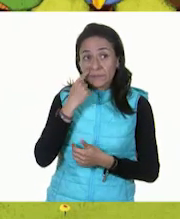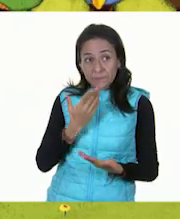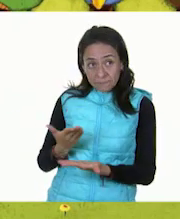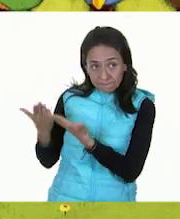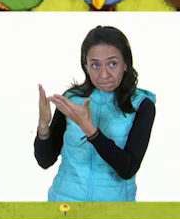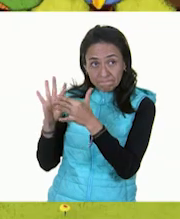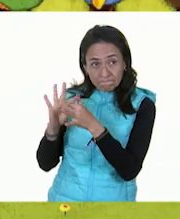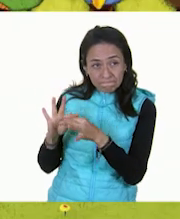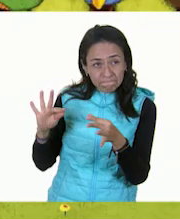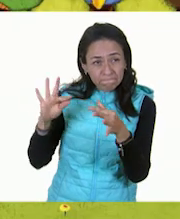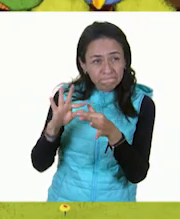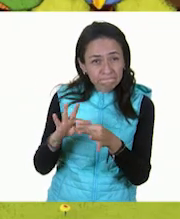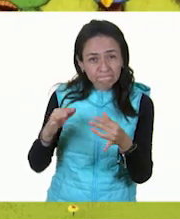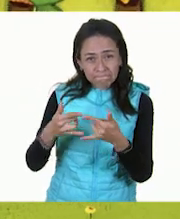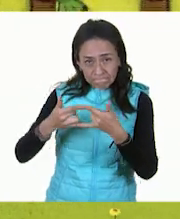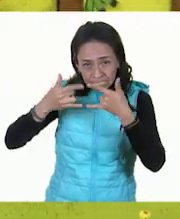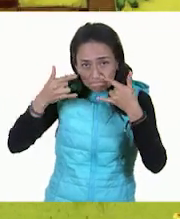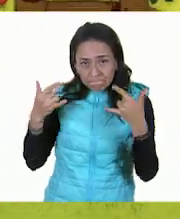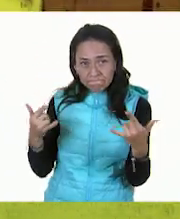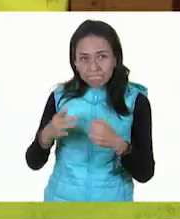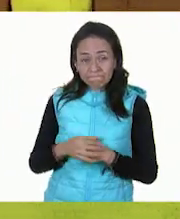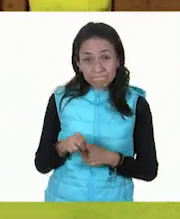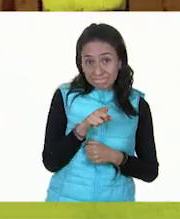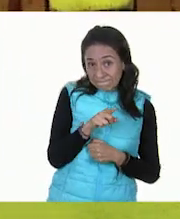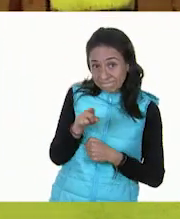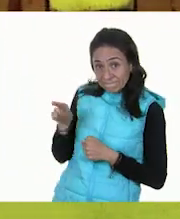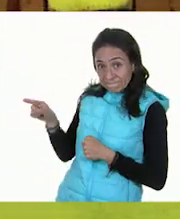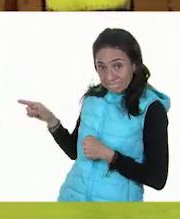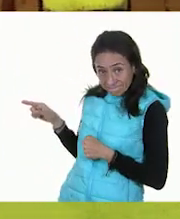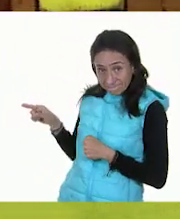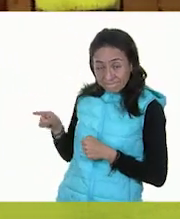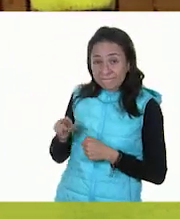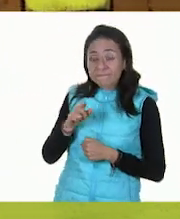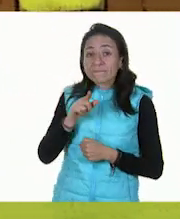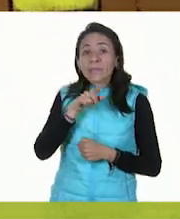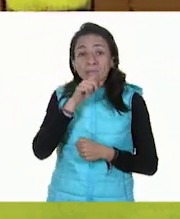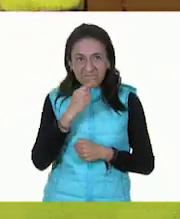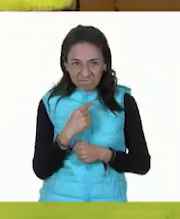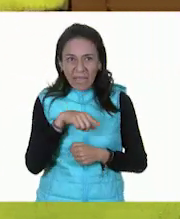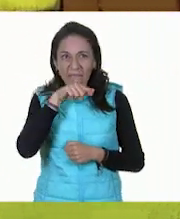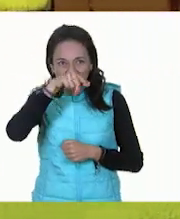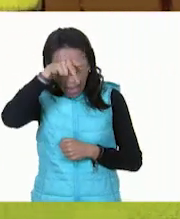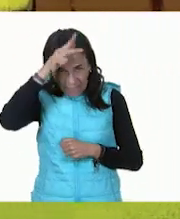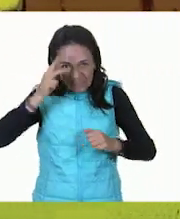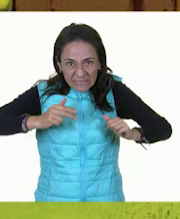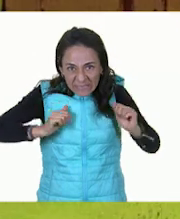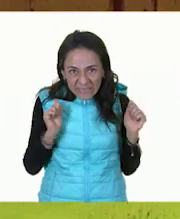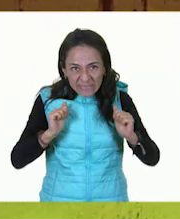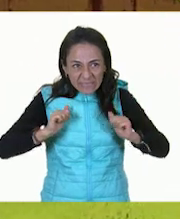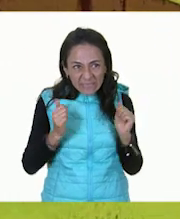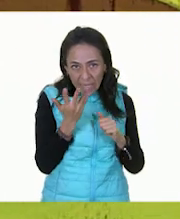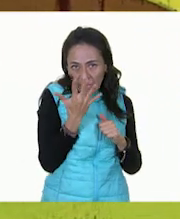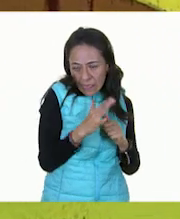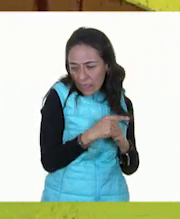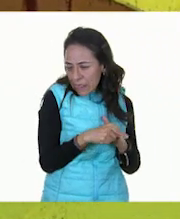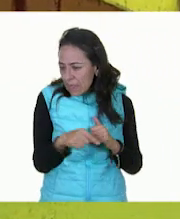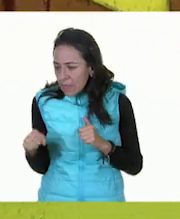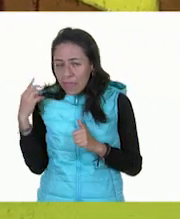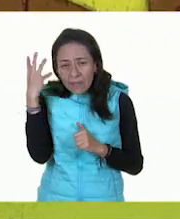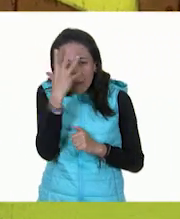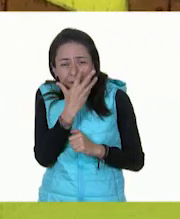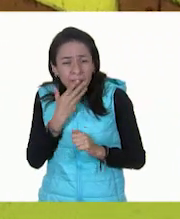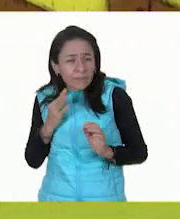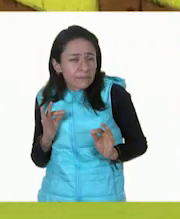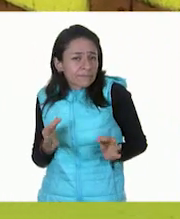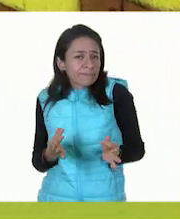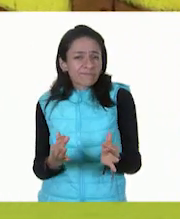así. Estas son las 10 gallinas más hermosas y más finas. Ponen huevos a